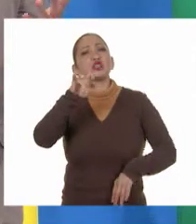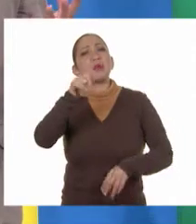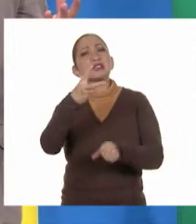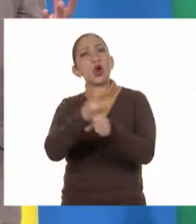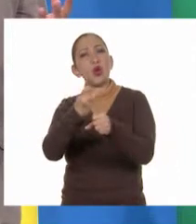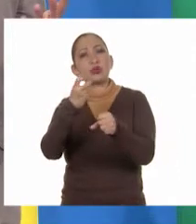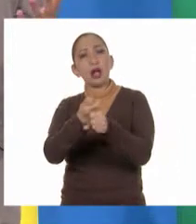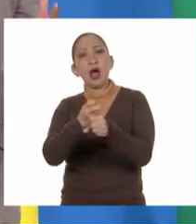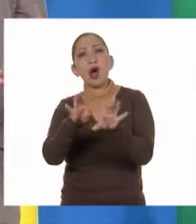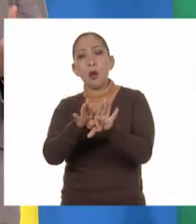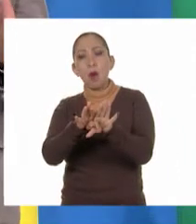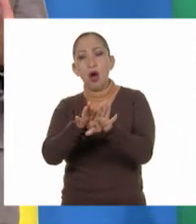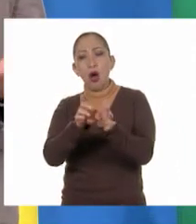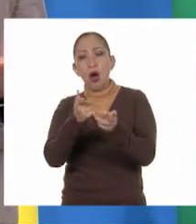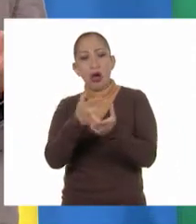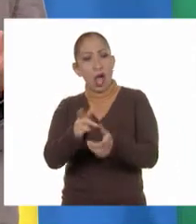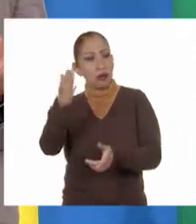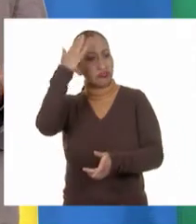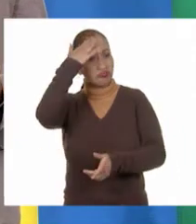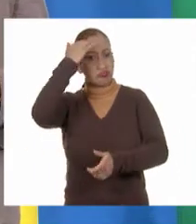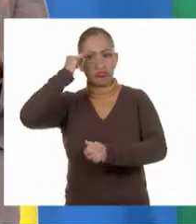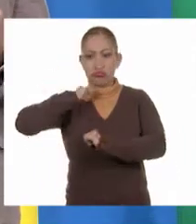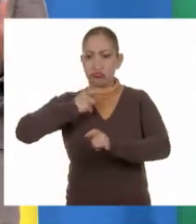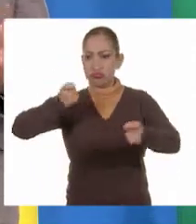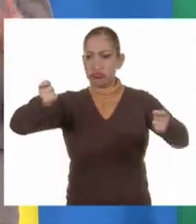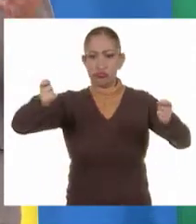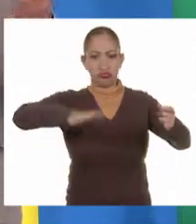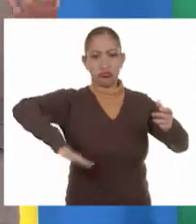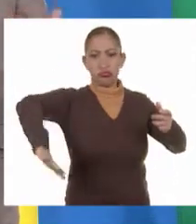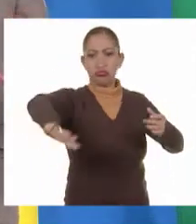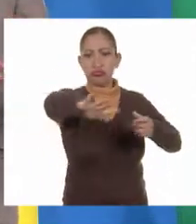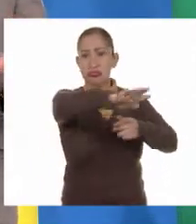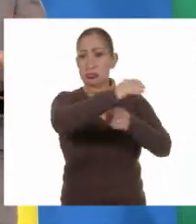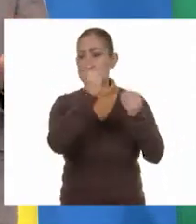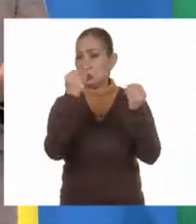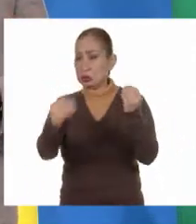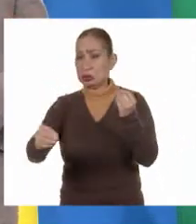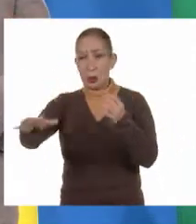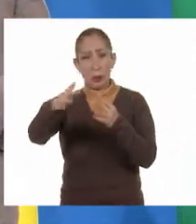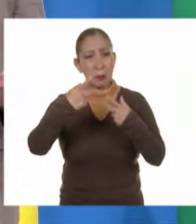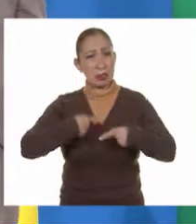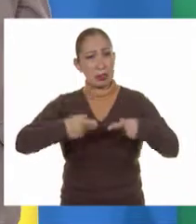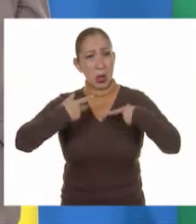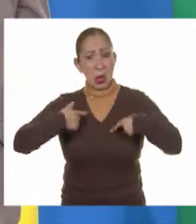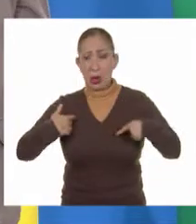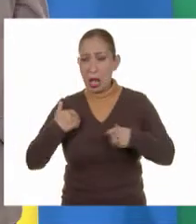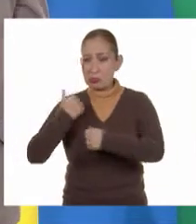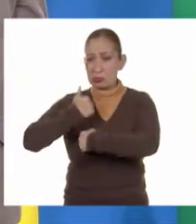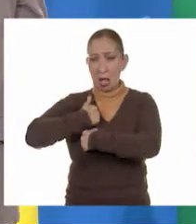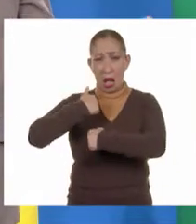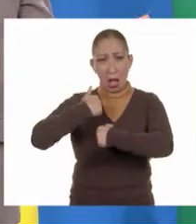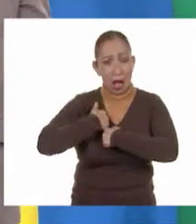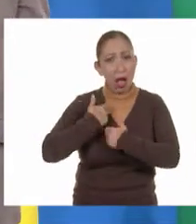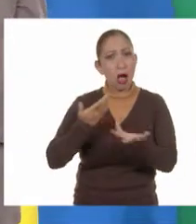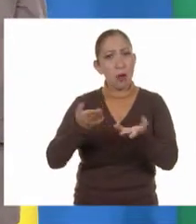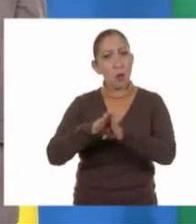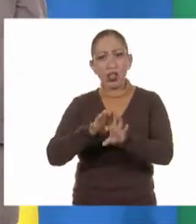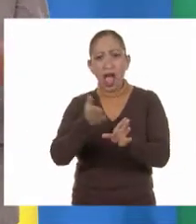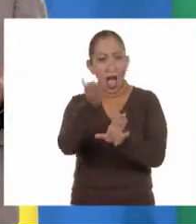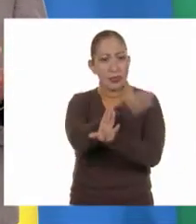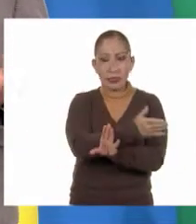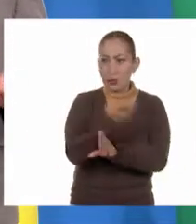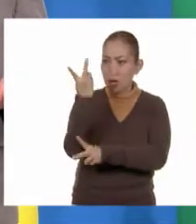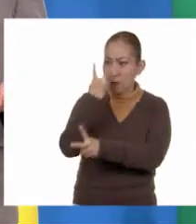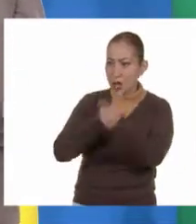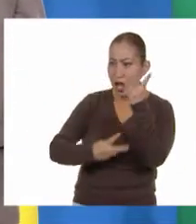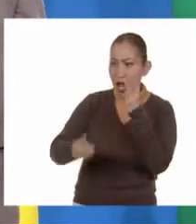al imperio más grande de Mesoamérica con miles y miles y miles de guerreros, ¿por qué no los atacó antes de que